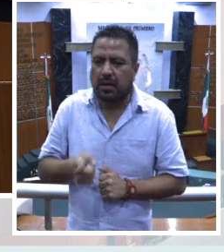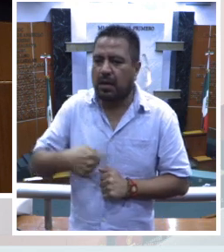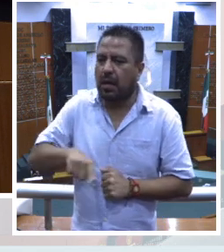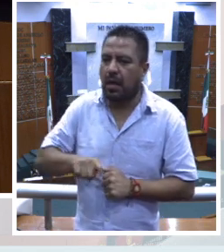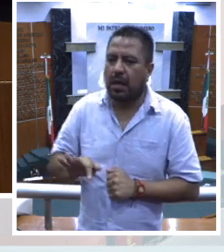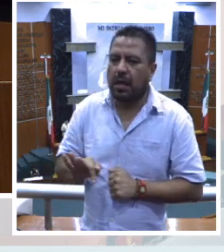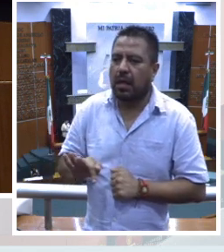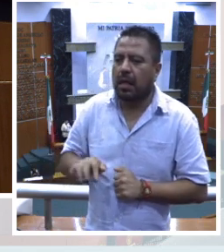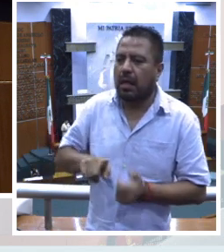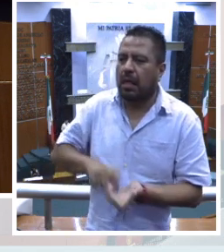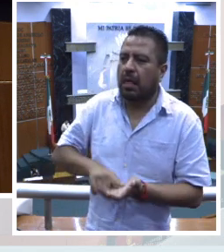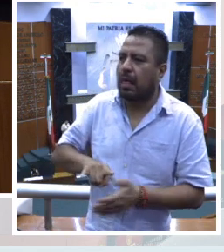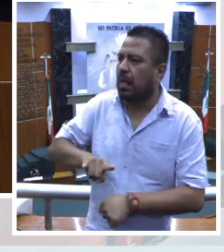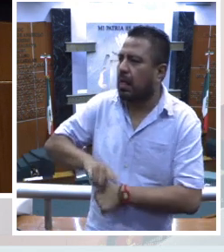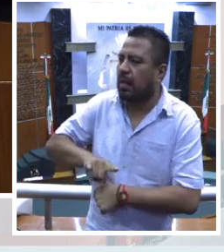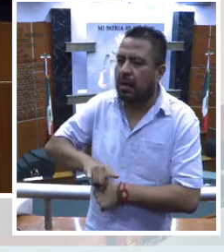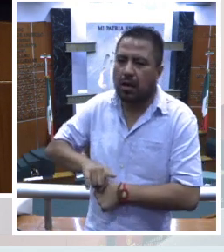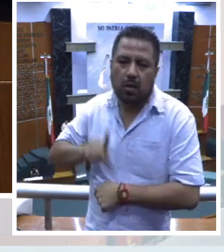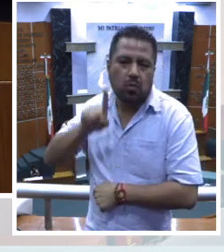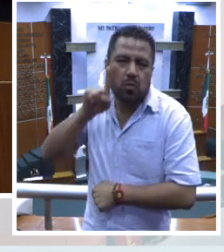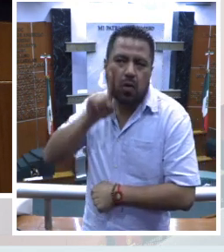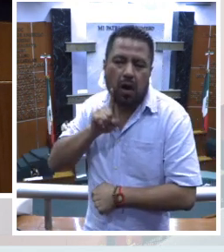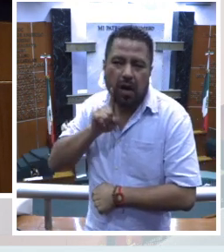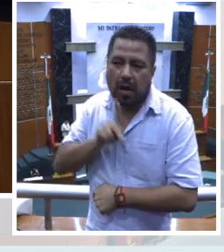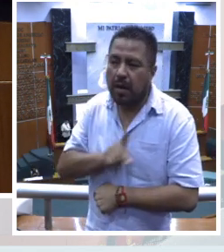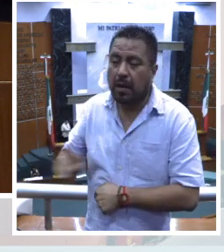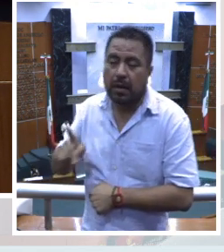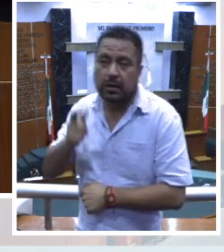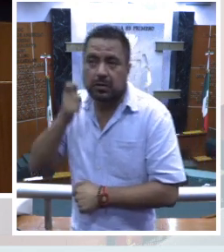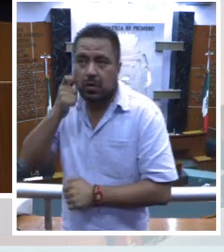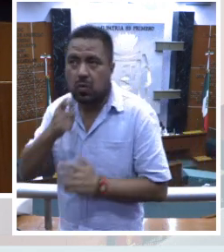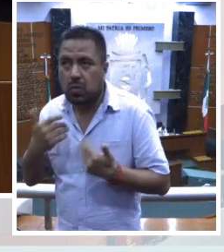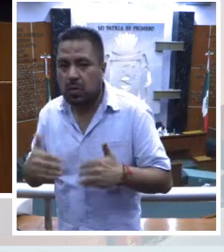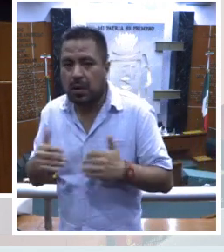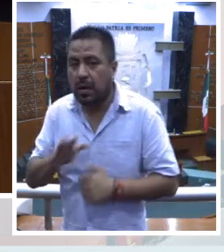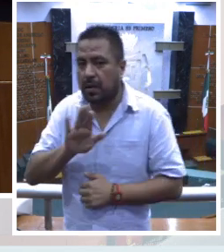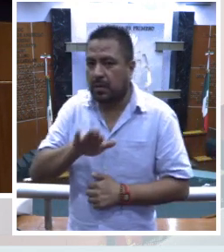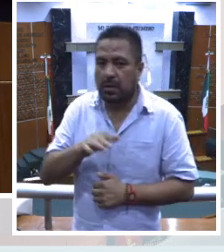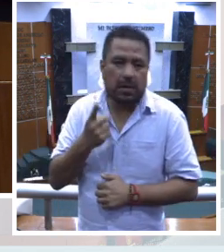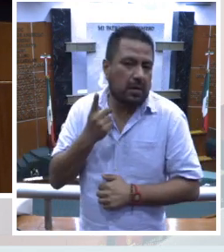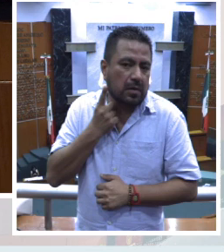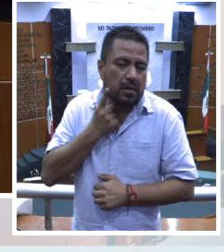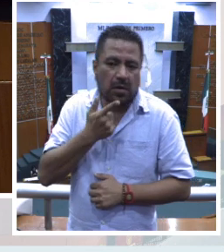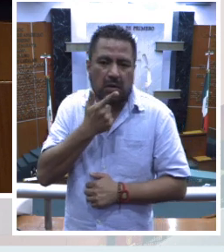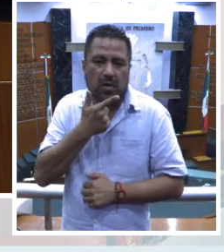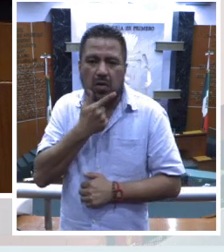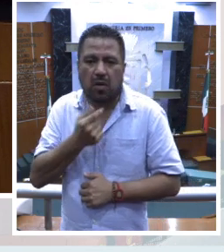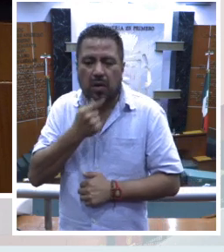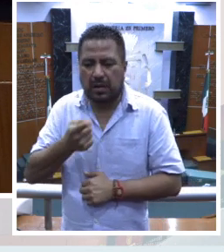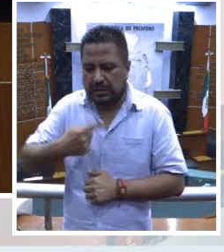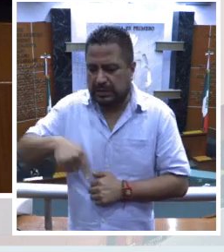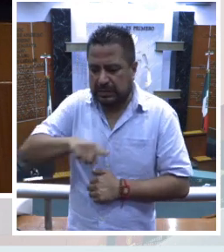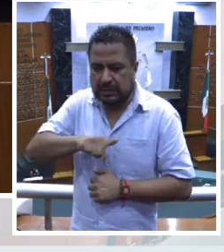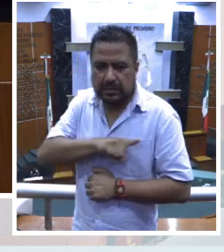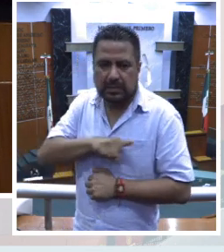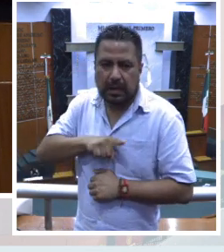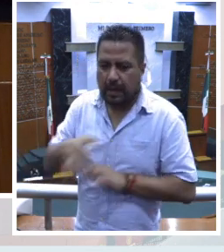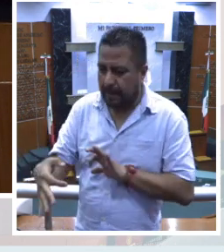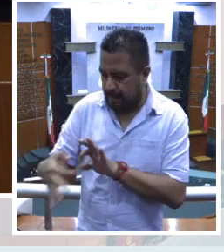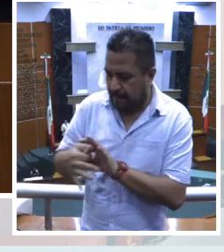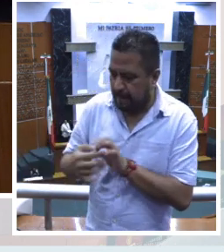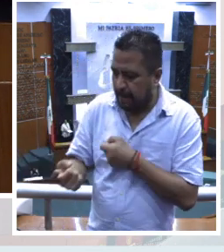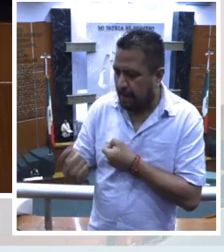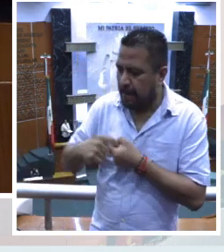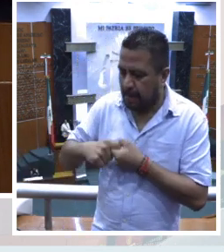por el bienestar de las mujeres de Guerrero. A los diputados les pedimos que sean aliados de nuestras